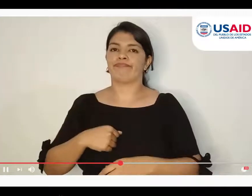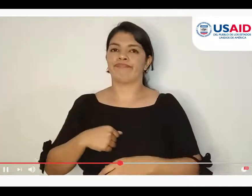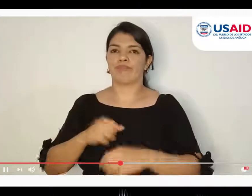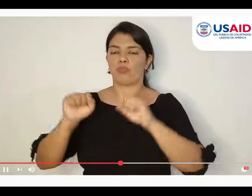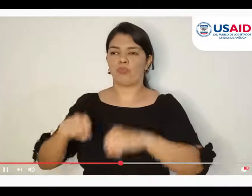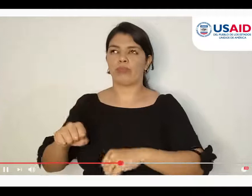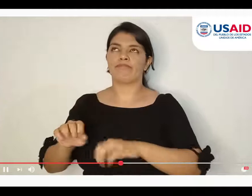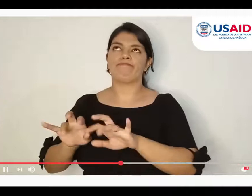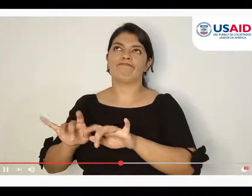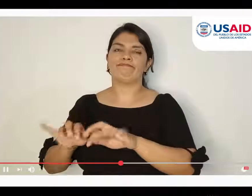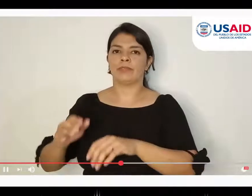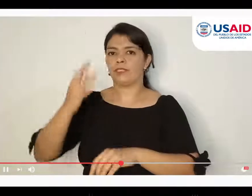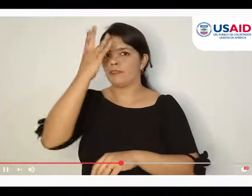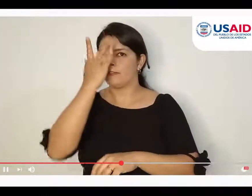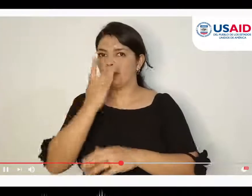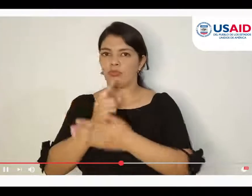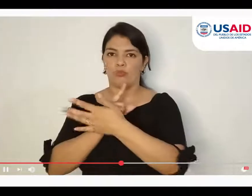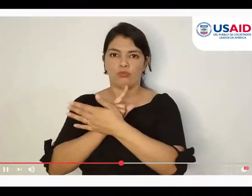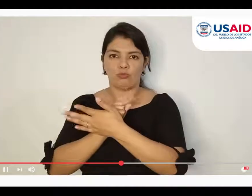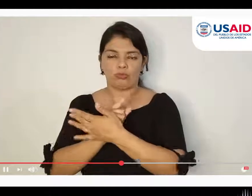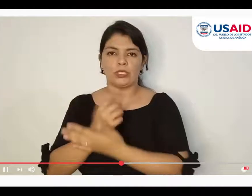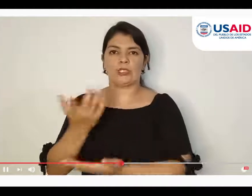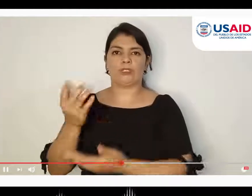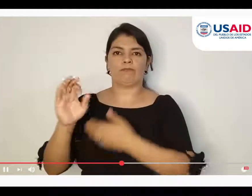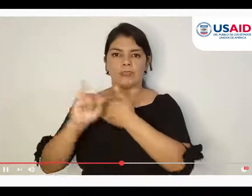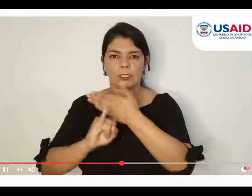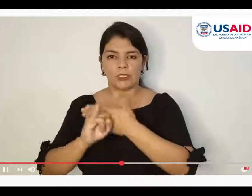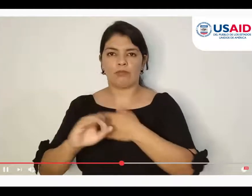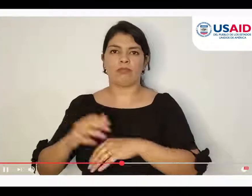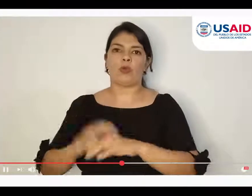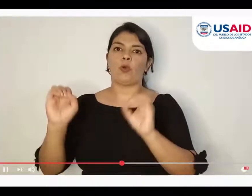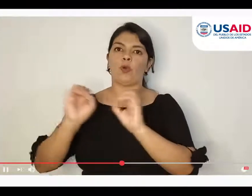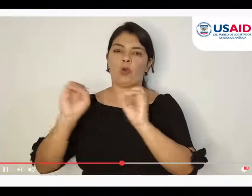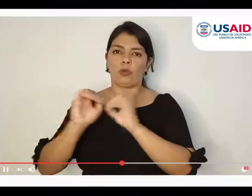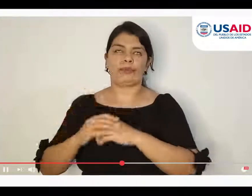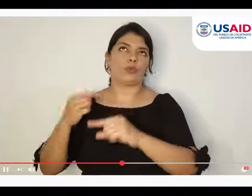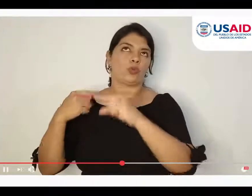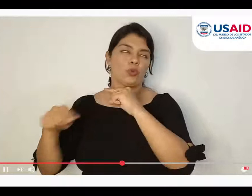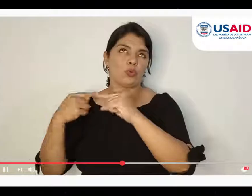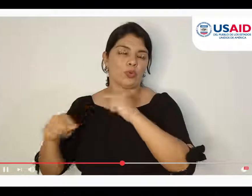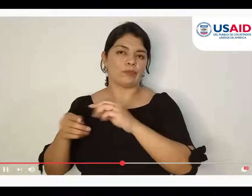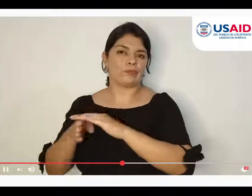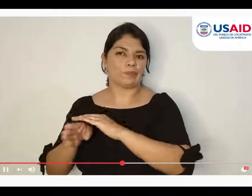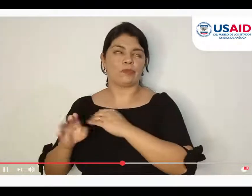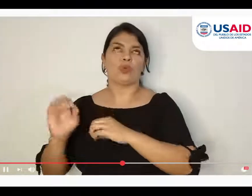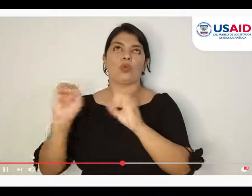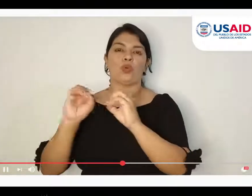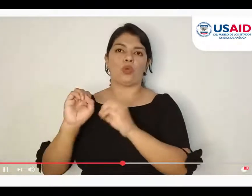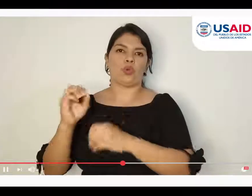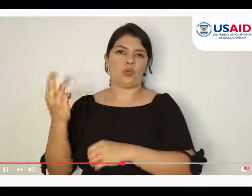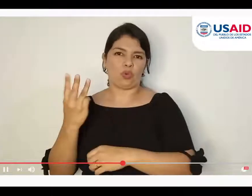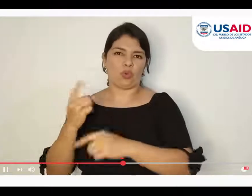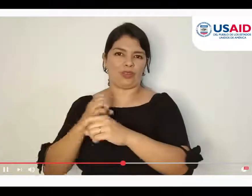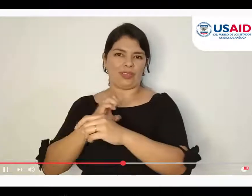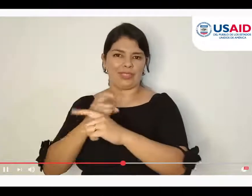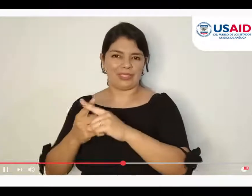acceder a redes sociales, administrar su correo electrónico, trabajar en sus documentos de Office,